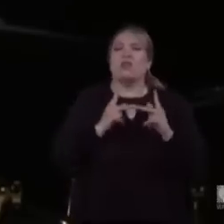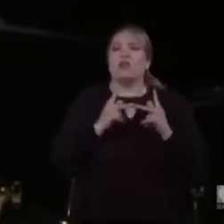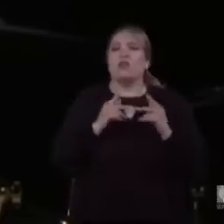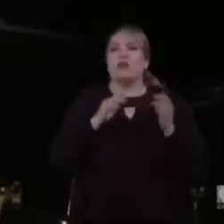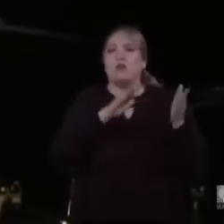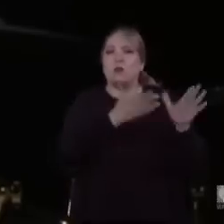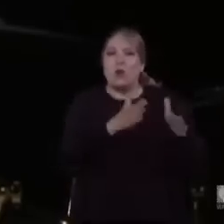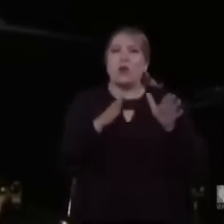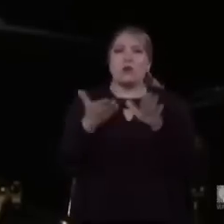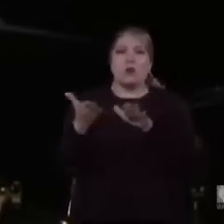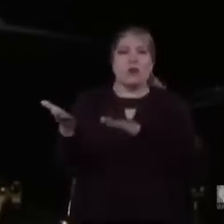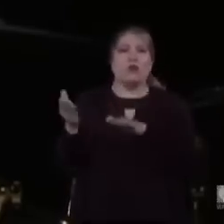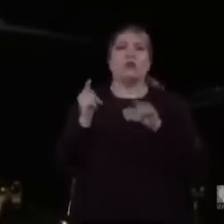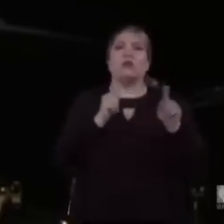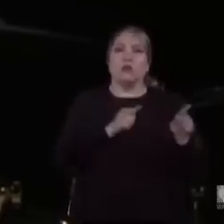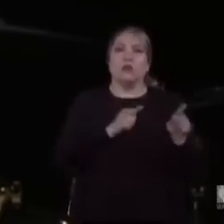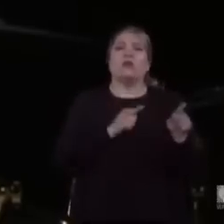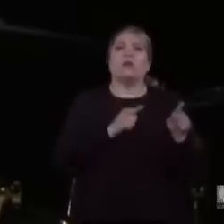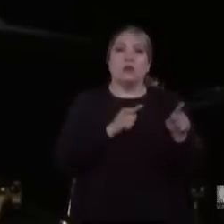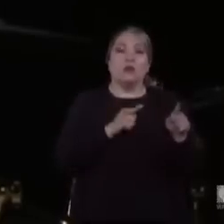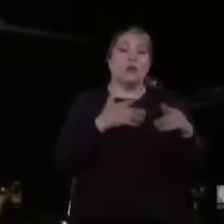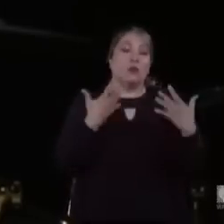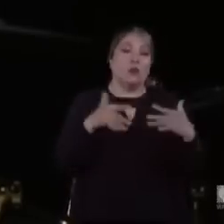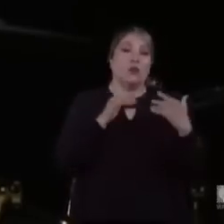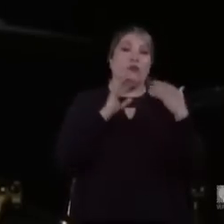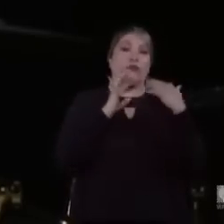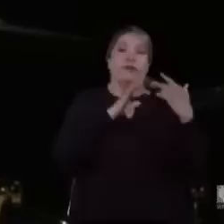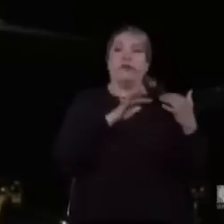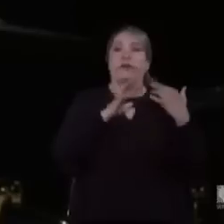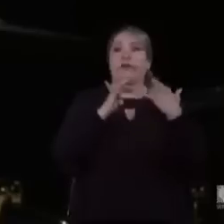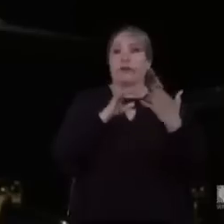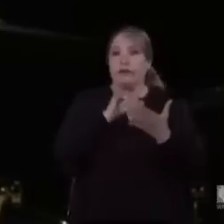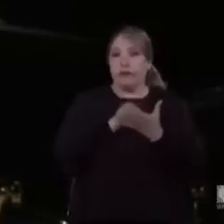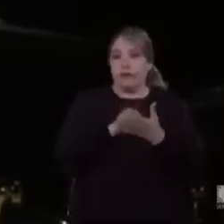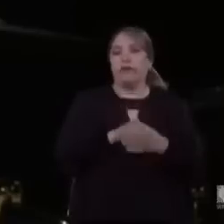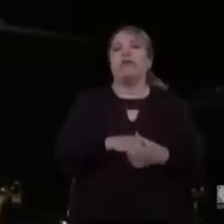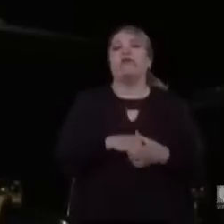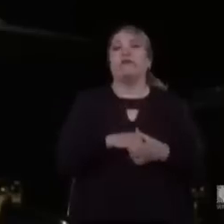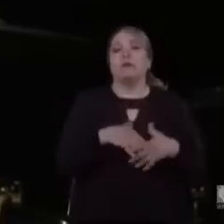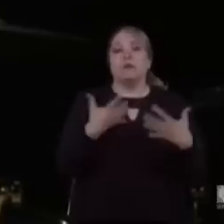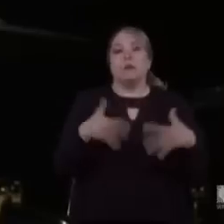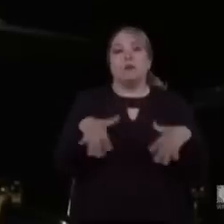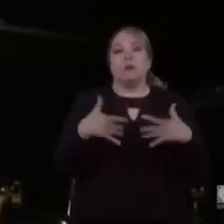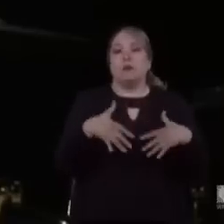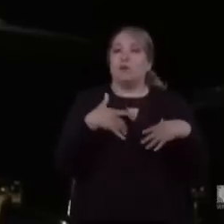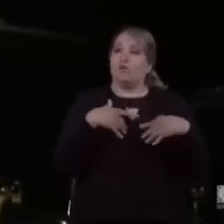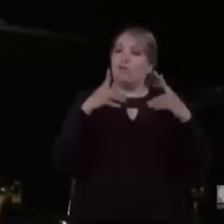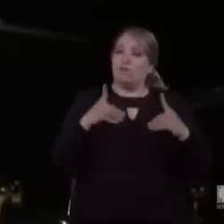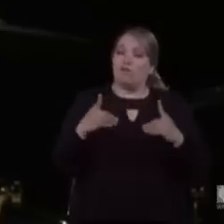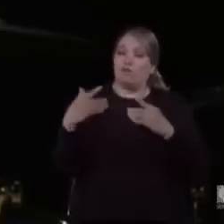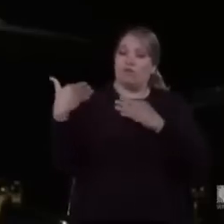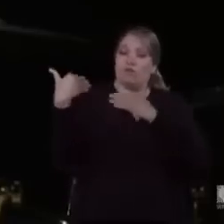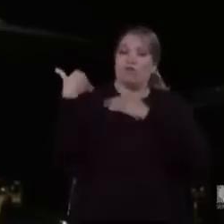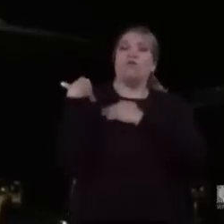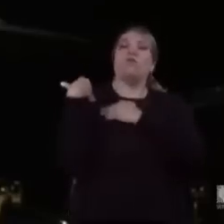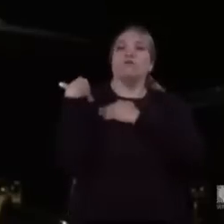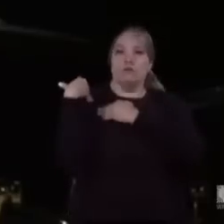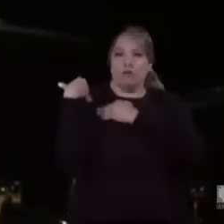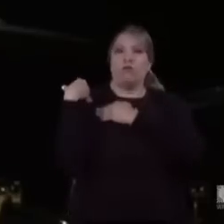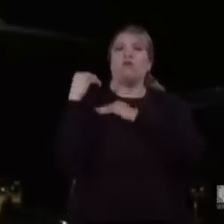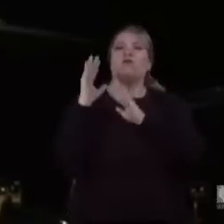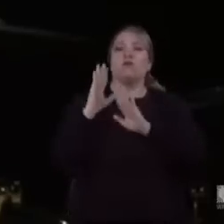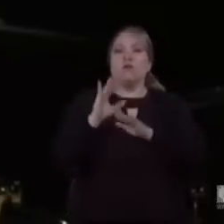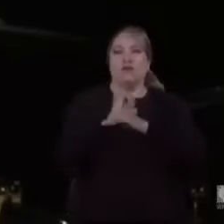muertes y atrapado en los comportamientos de la guerra, y a tomar con decisión la misión de reconciliación de la